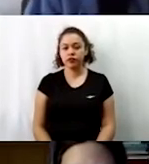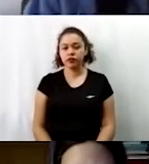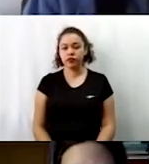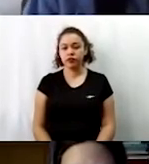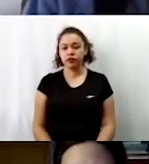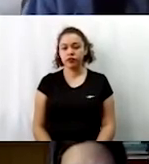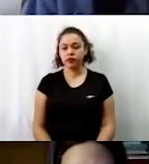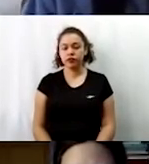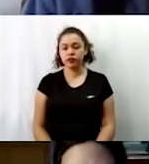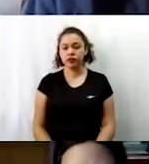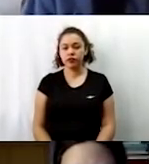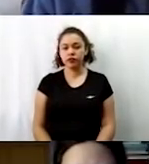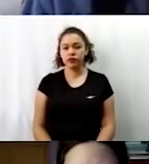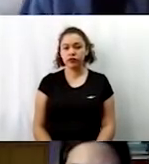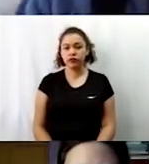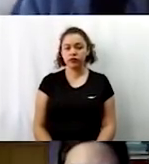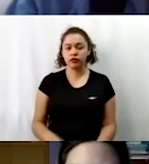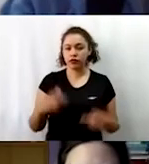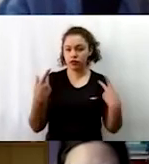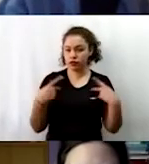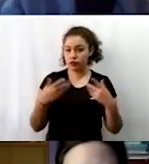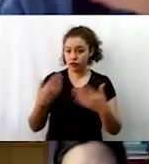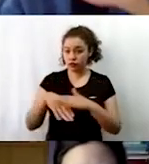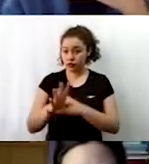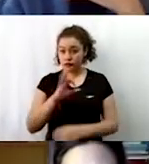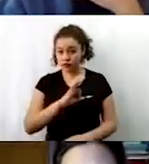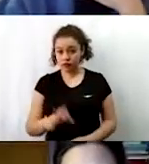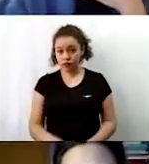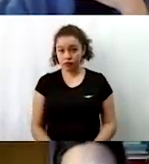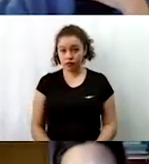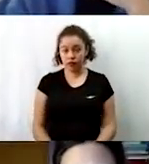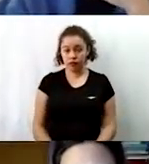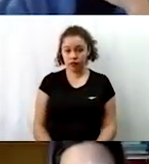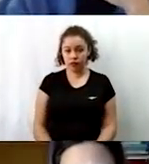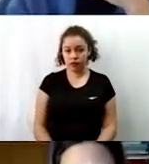Los demás están pudiendo ingresar. Vamos a darle a refrescar por acá.